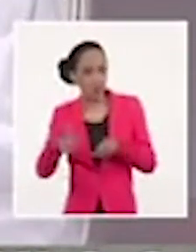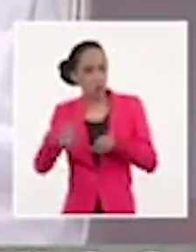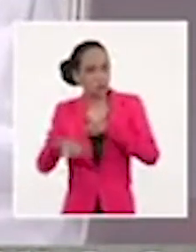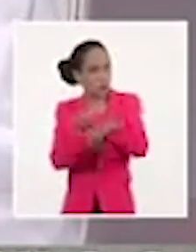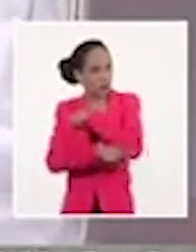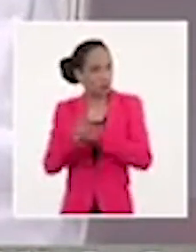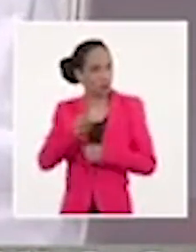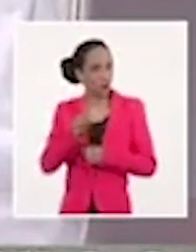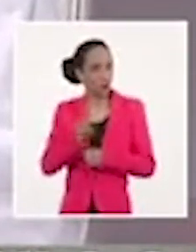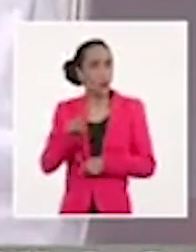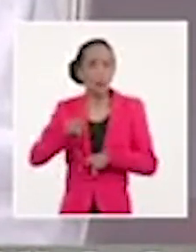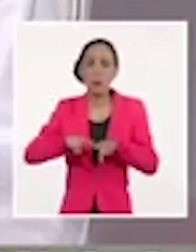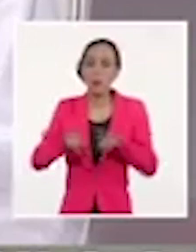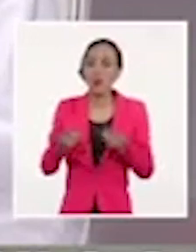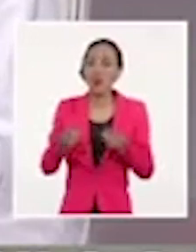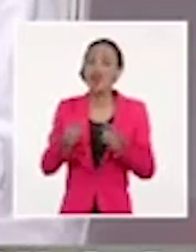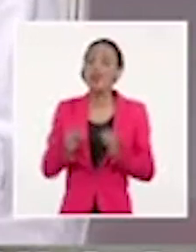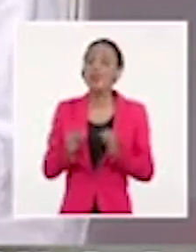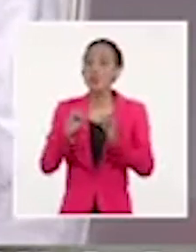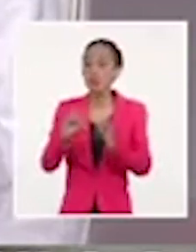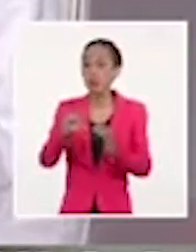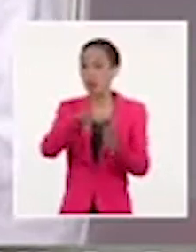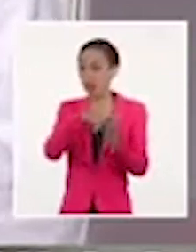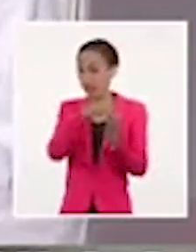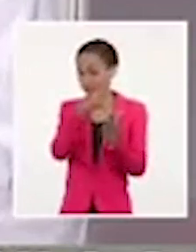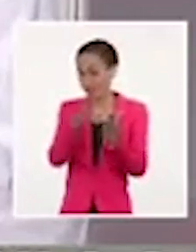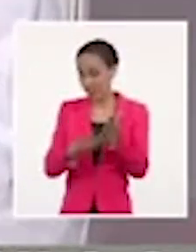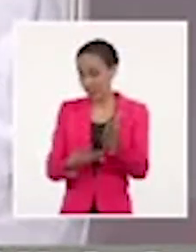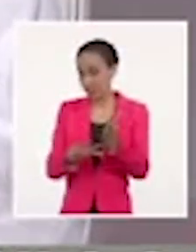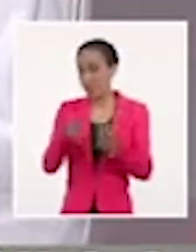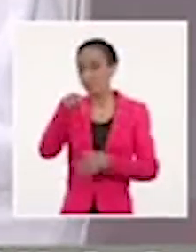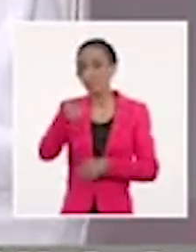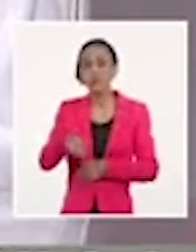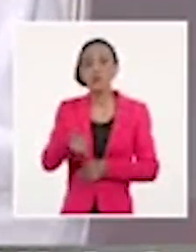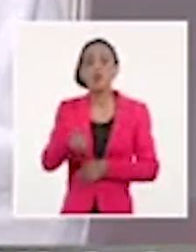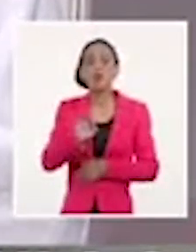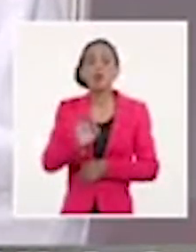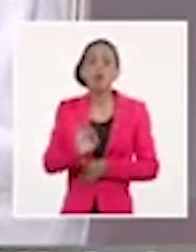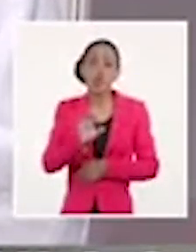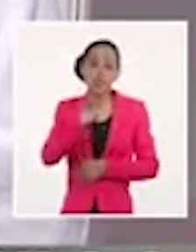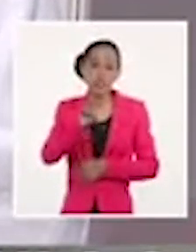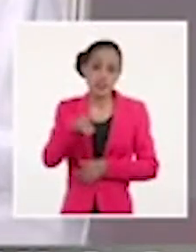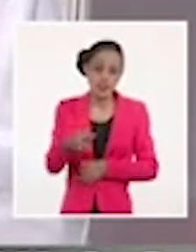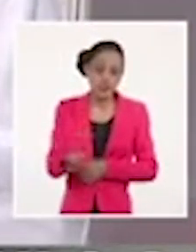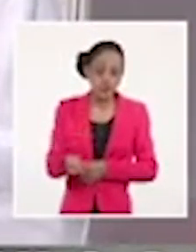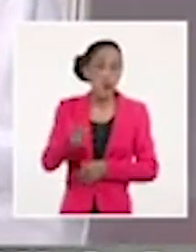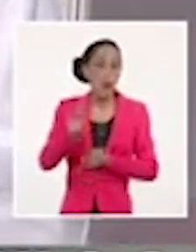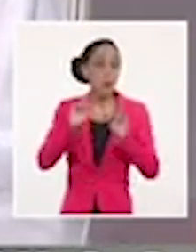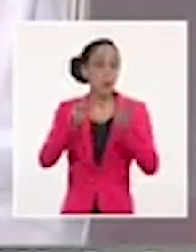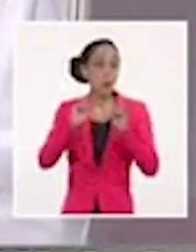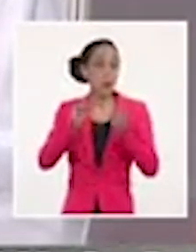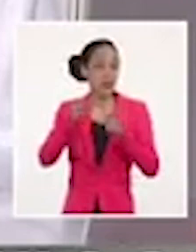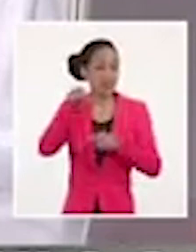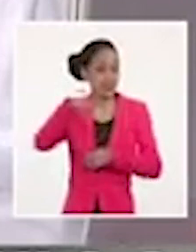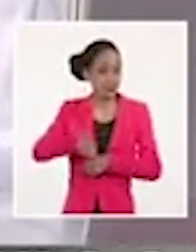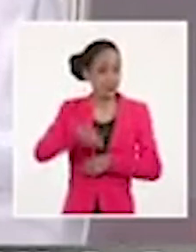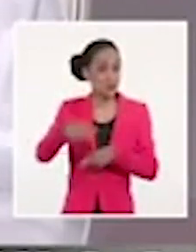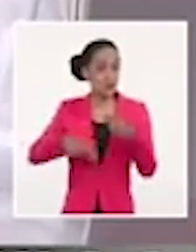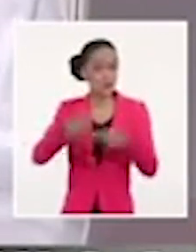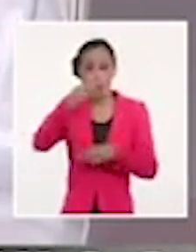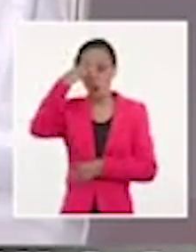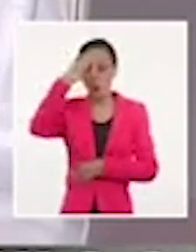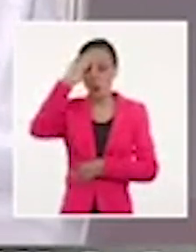demuestran esta documental de que a partir de la actualidad de la política migratoria que se llevó a cabo en cuba en el